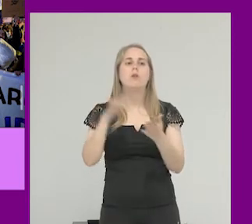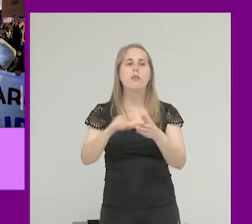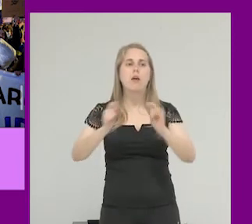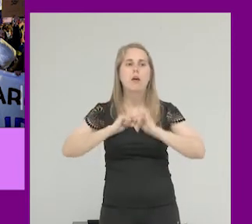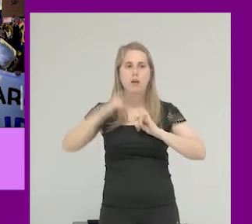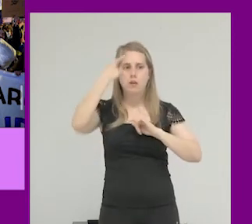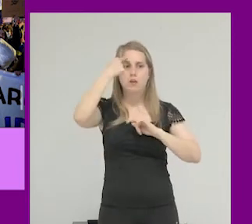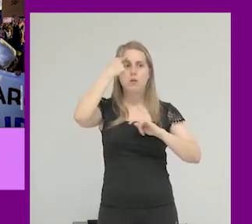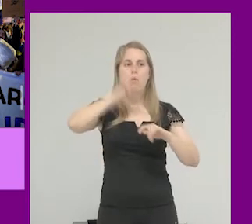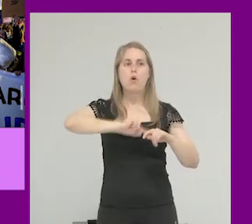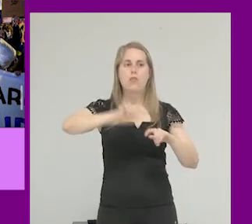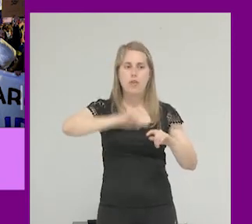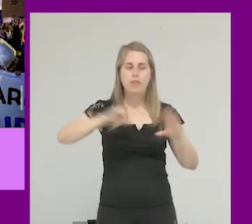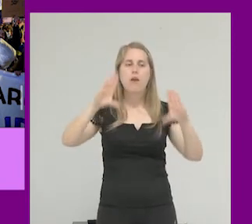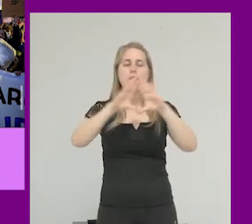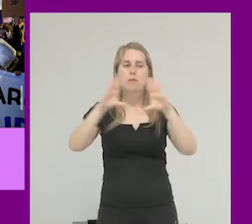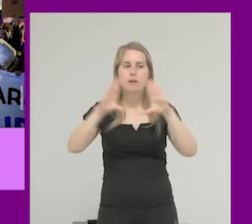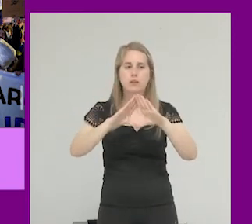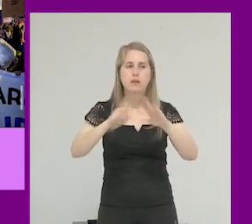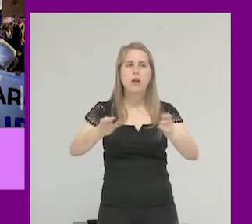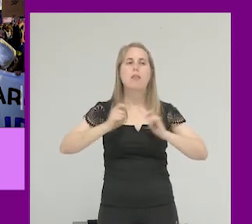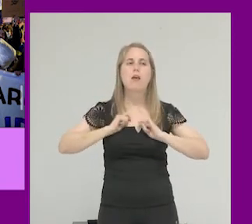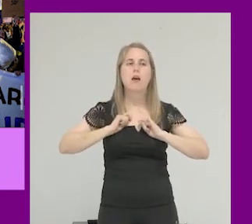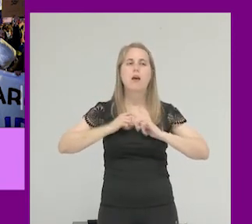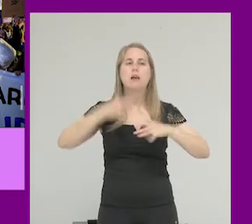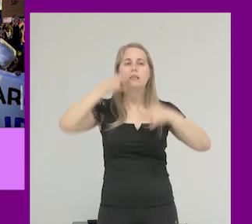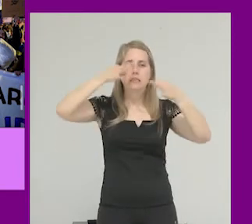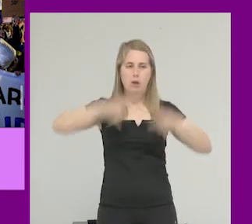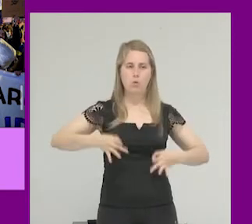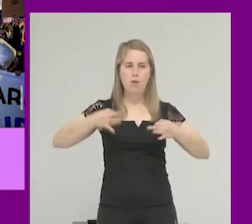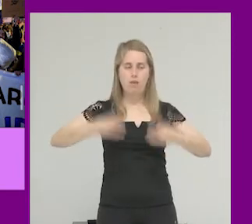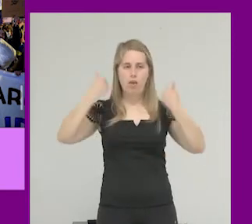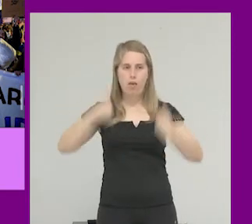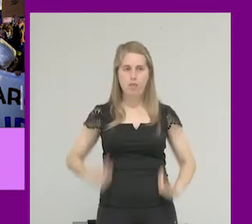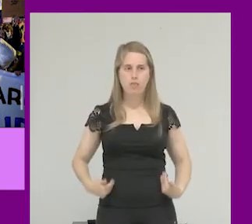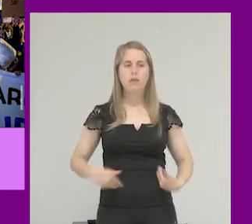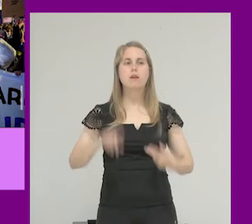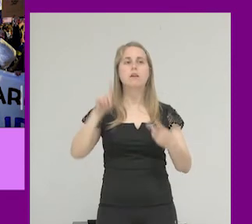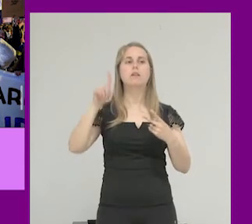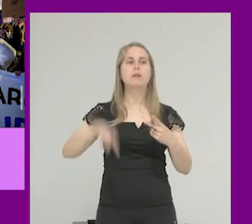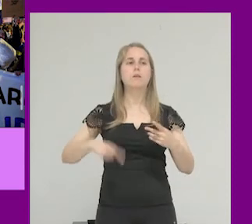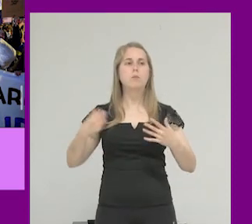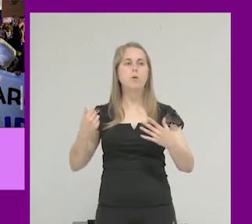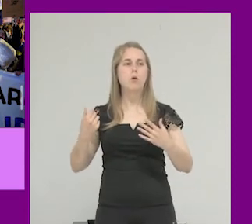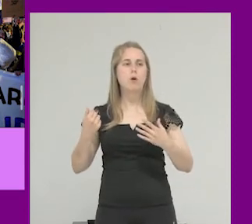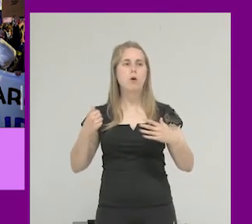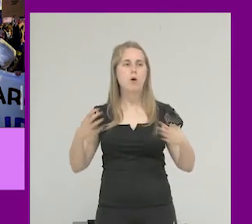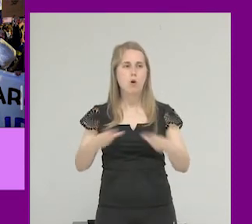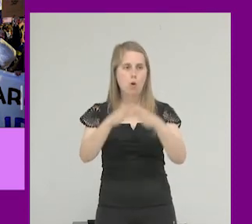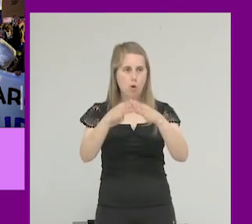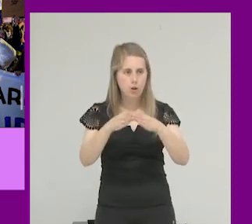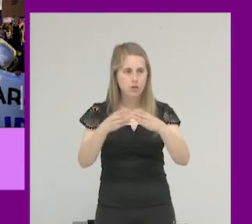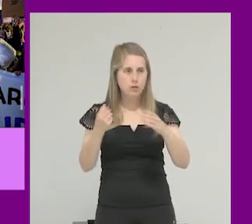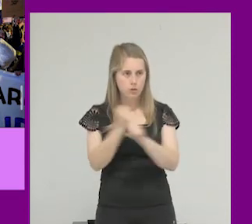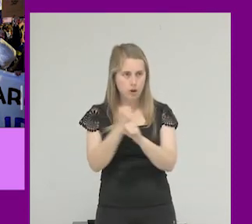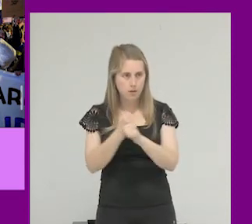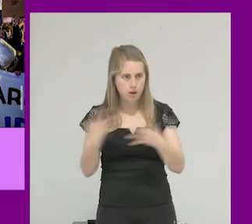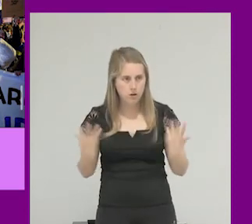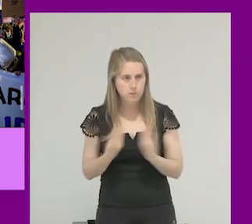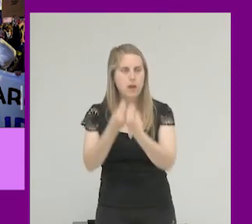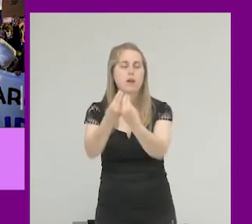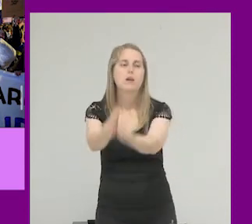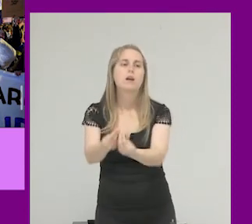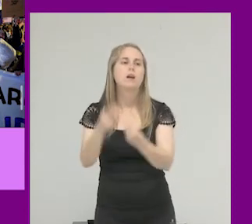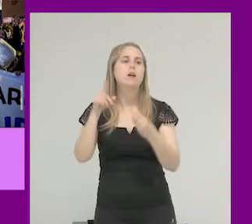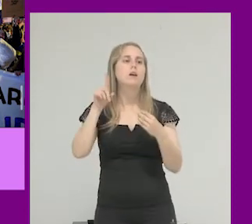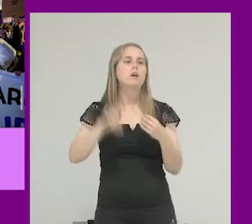feminista, dota de mayor seguridad en una misma y fomenta el apoyo colectivo, acompañarse, reflexionar